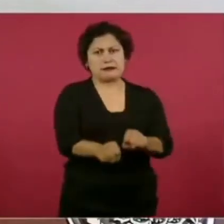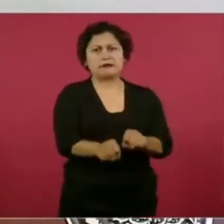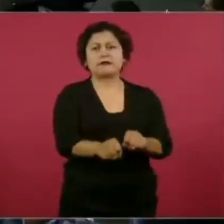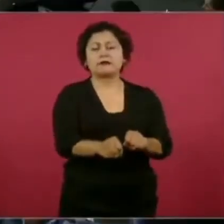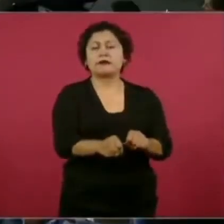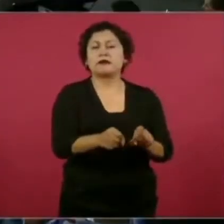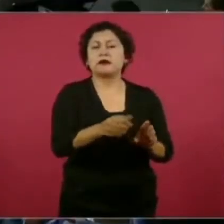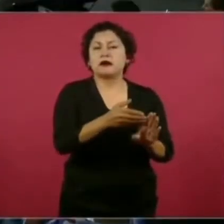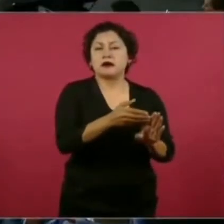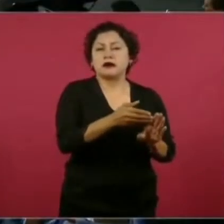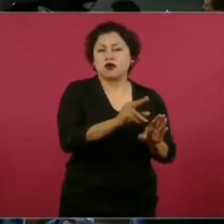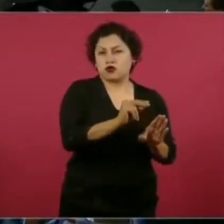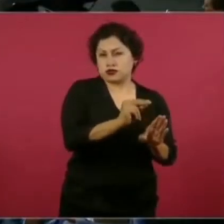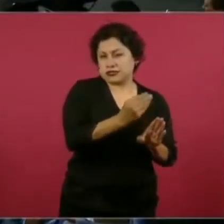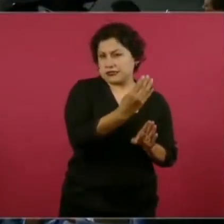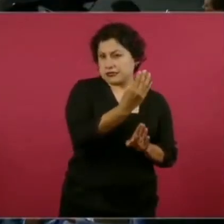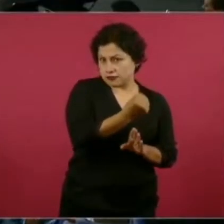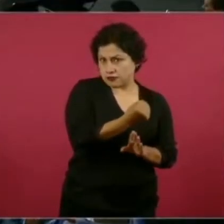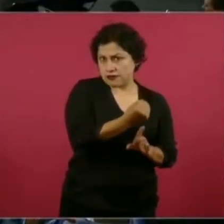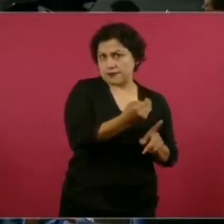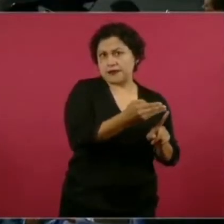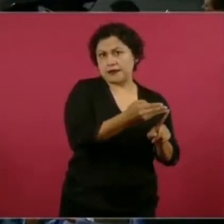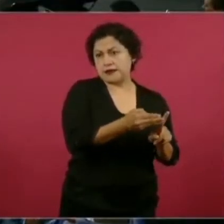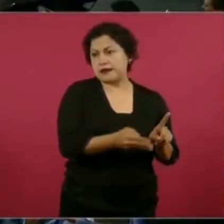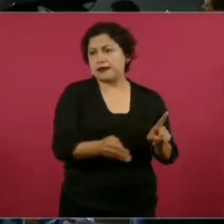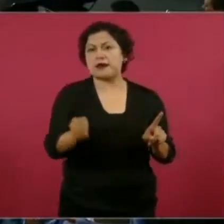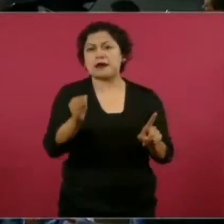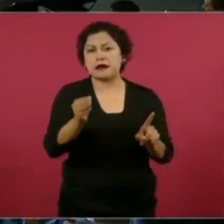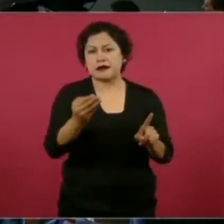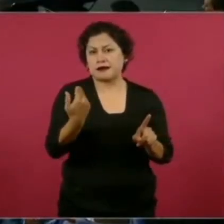De 89 a cuando lo